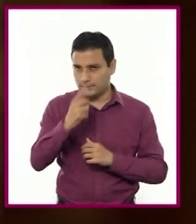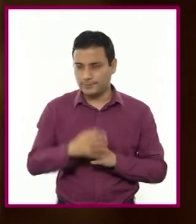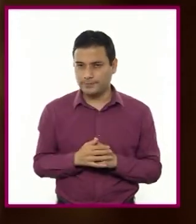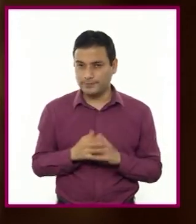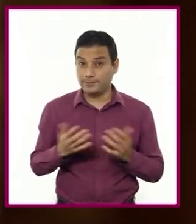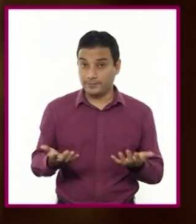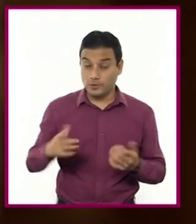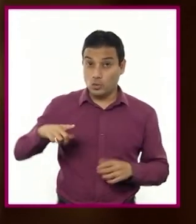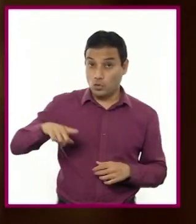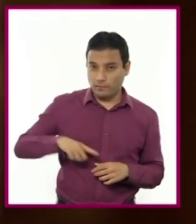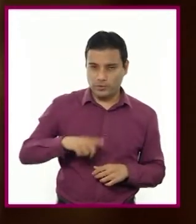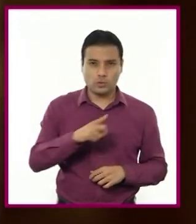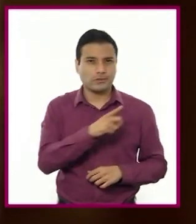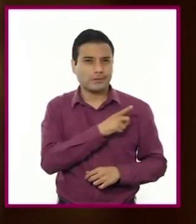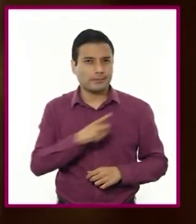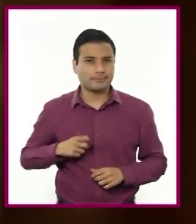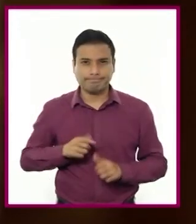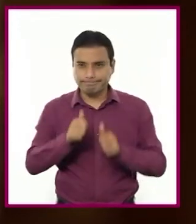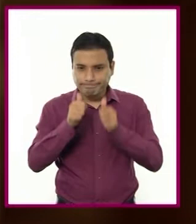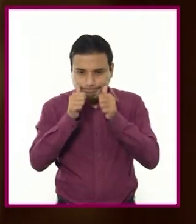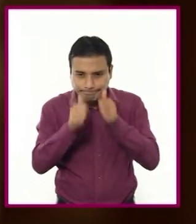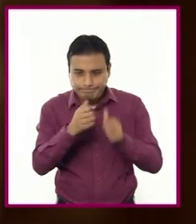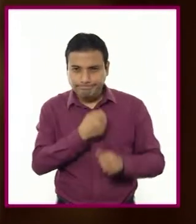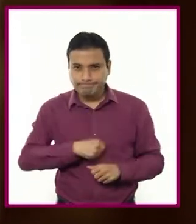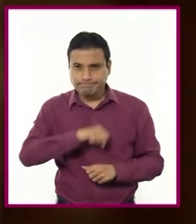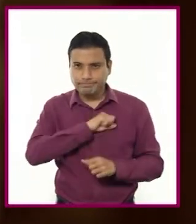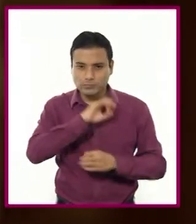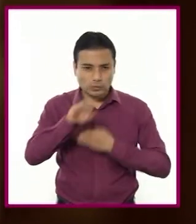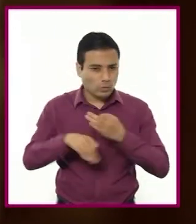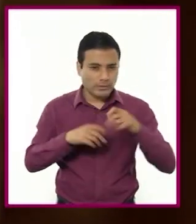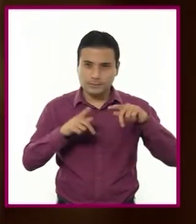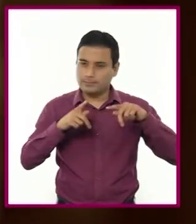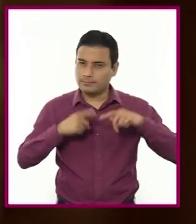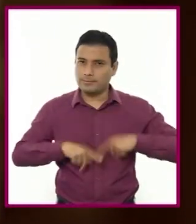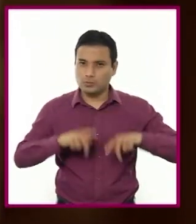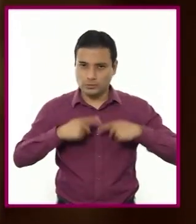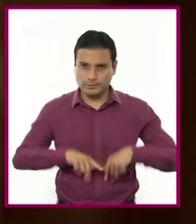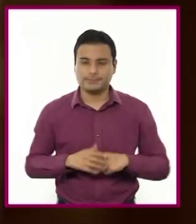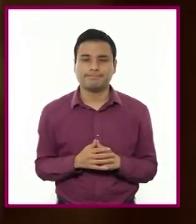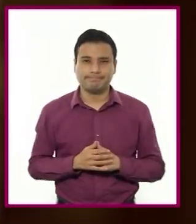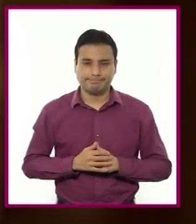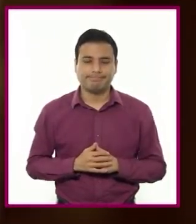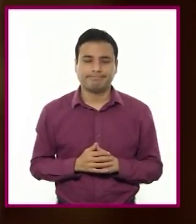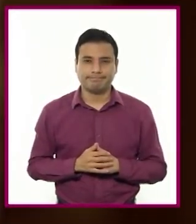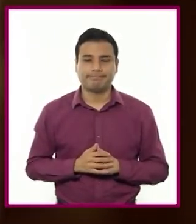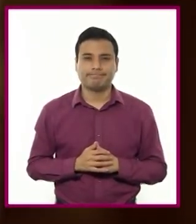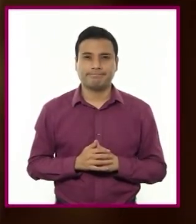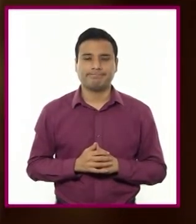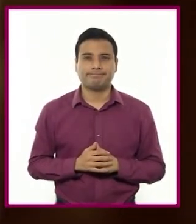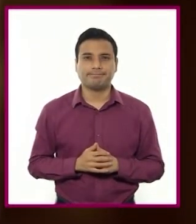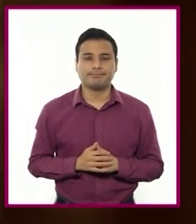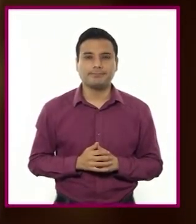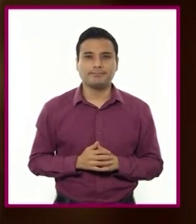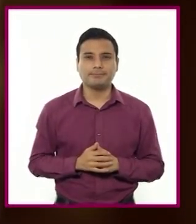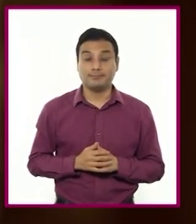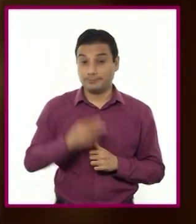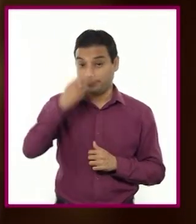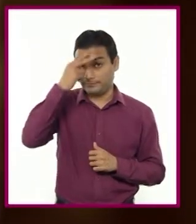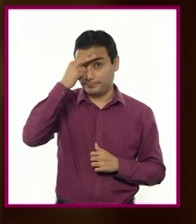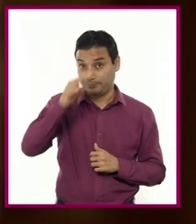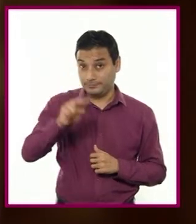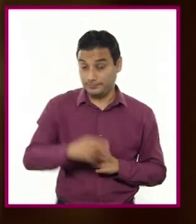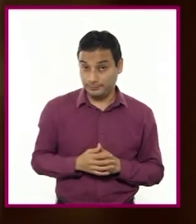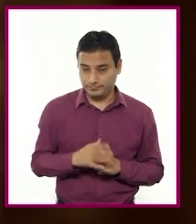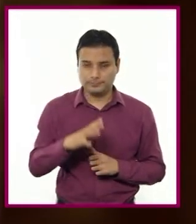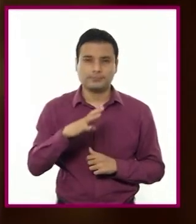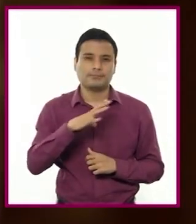de quienes gobiernan garantizar que todas las personas tengan acceso a los servicios de salud. En México,